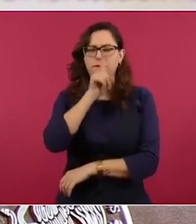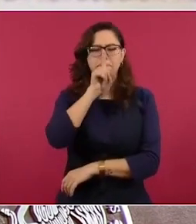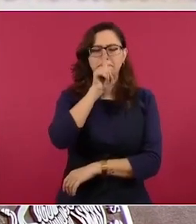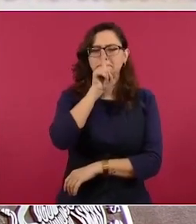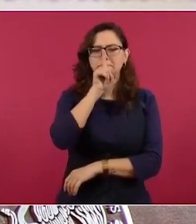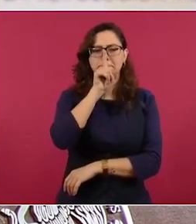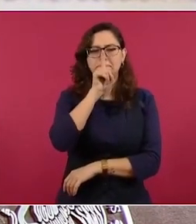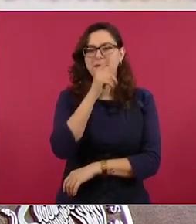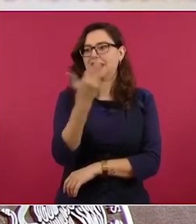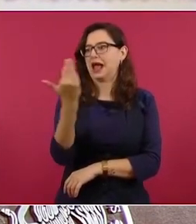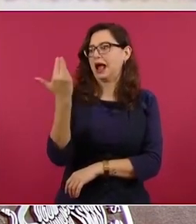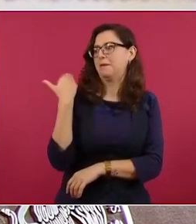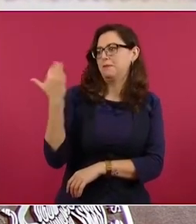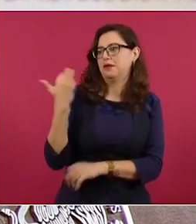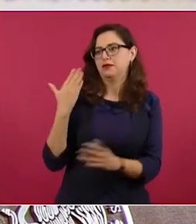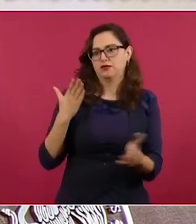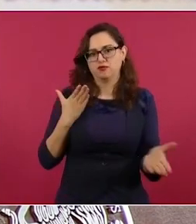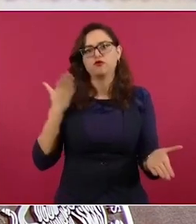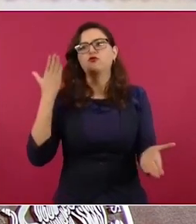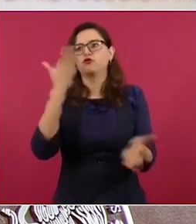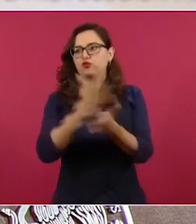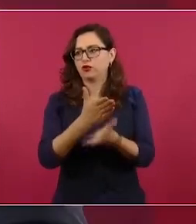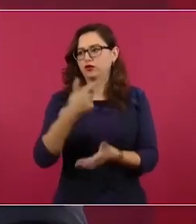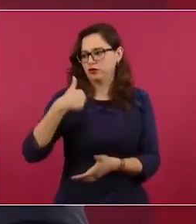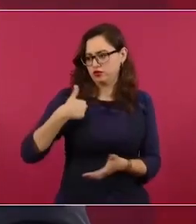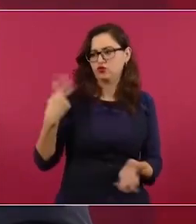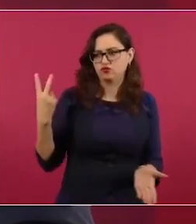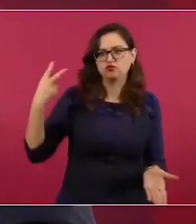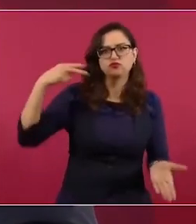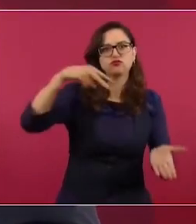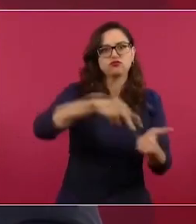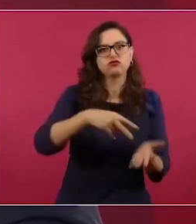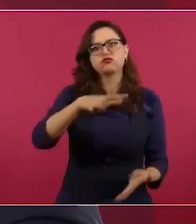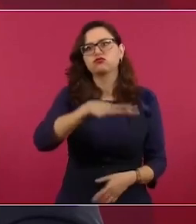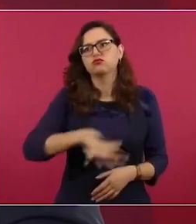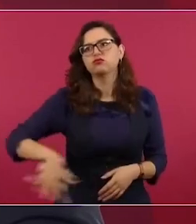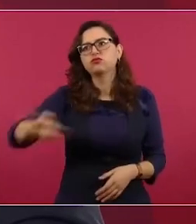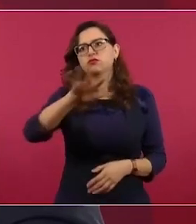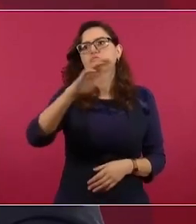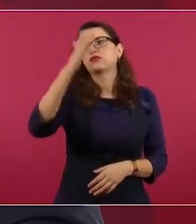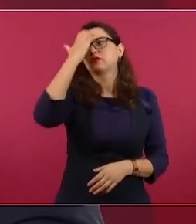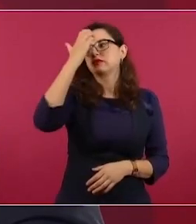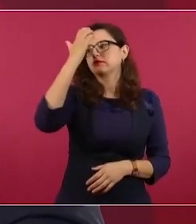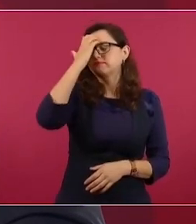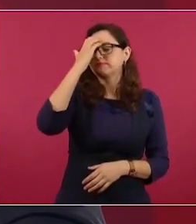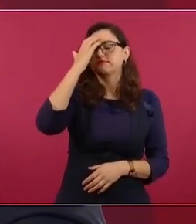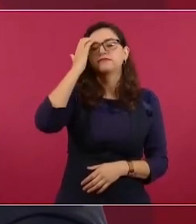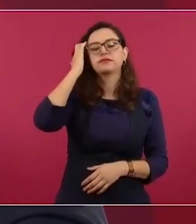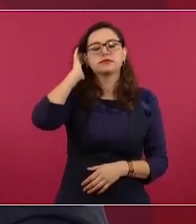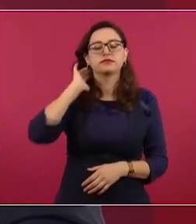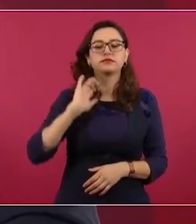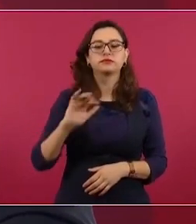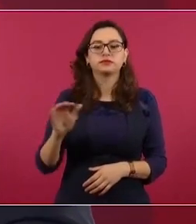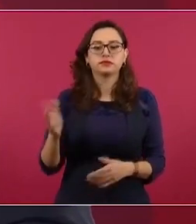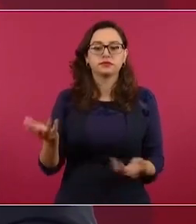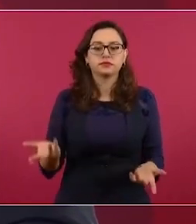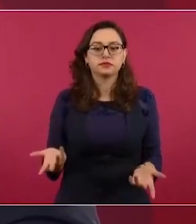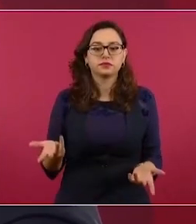Yo acabo de estar en esa región, creo que en